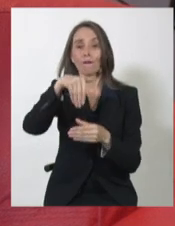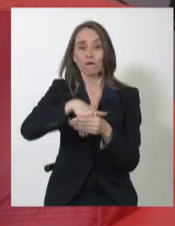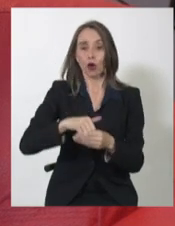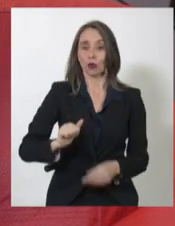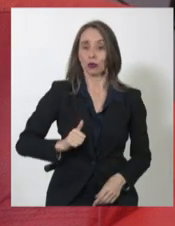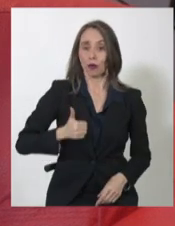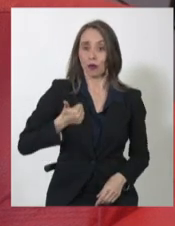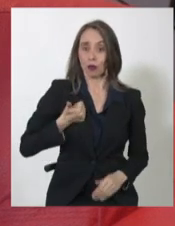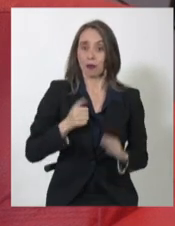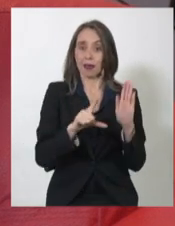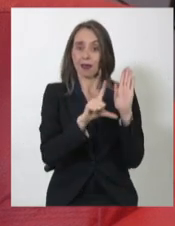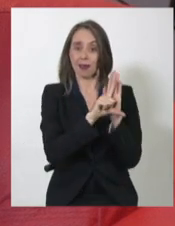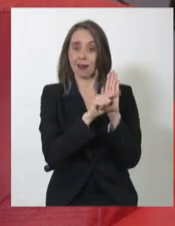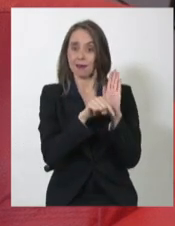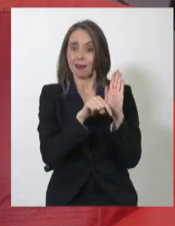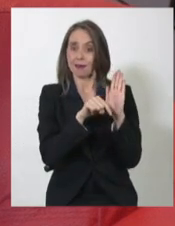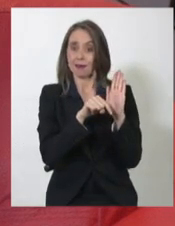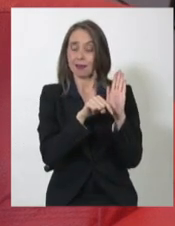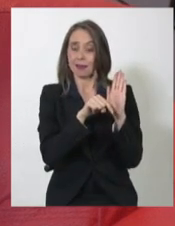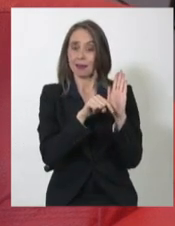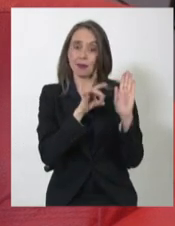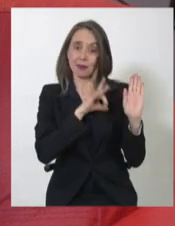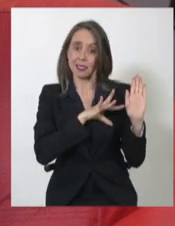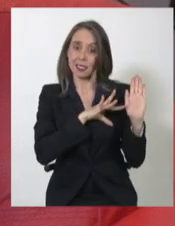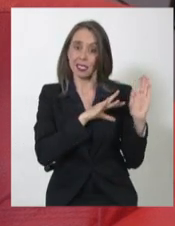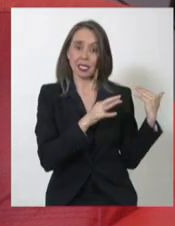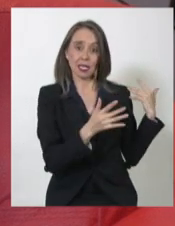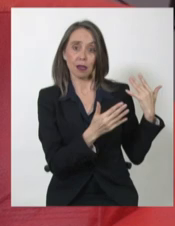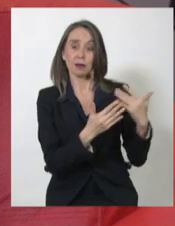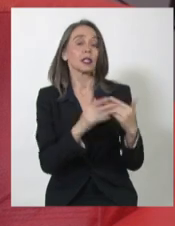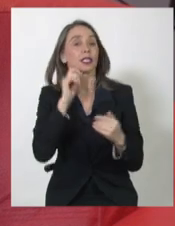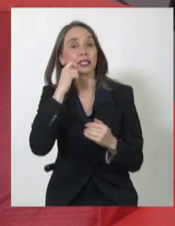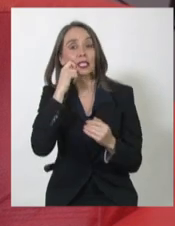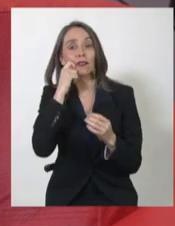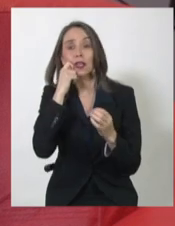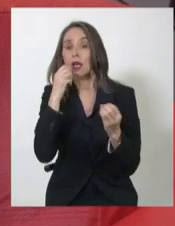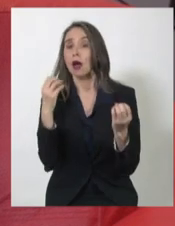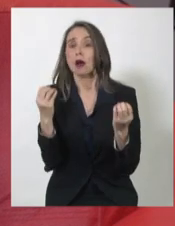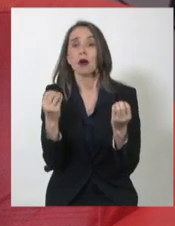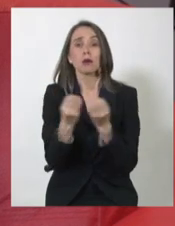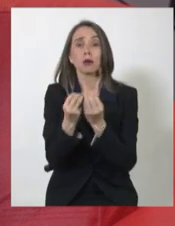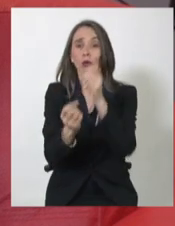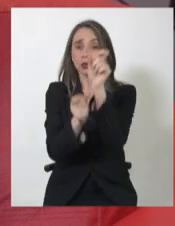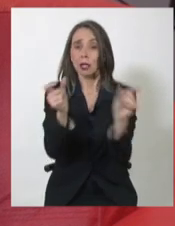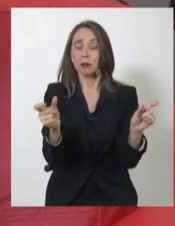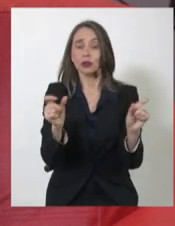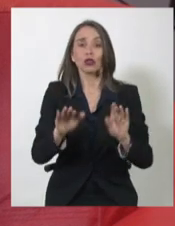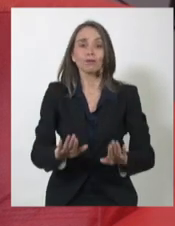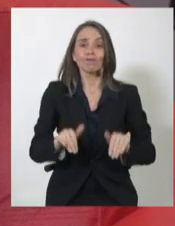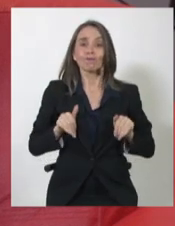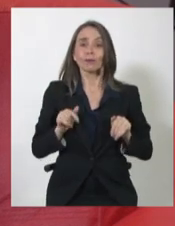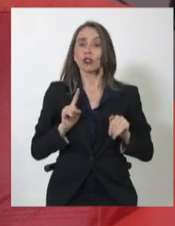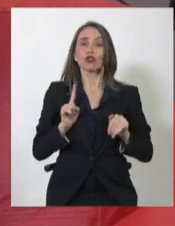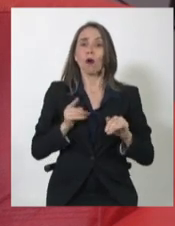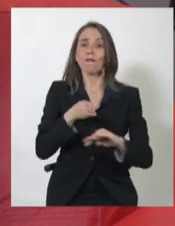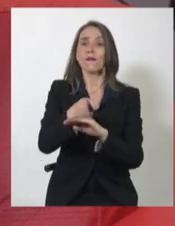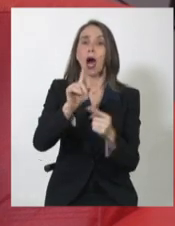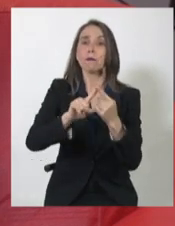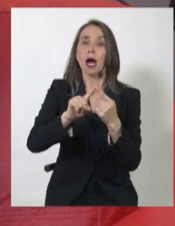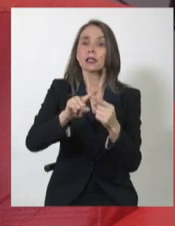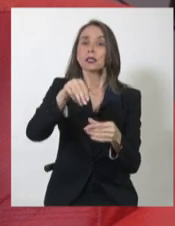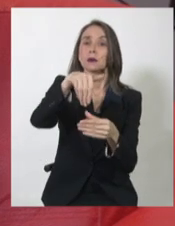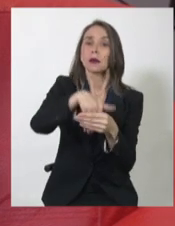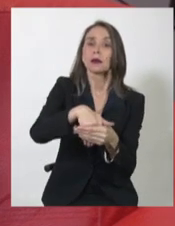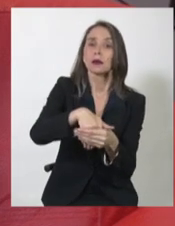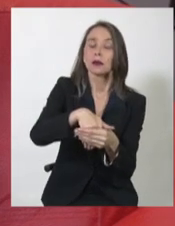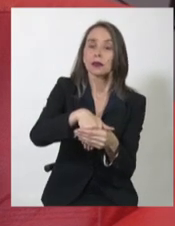nuestro ordenamiento ha significado que se abstenga muchísima parte de la población de participar. Y